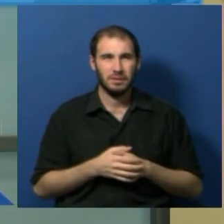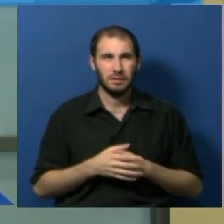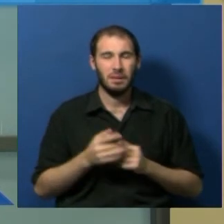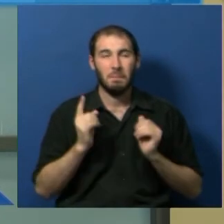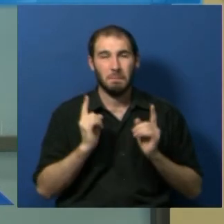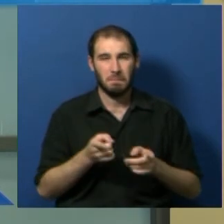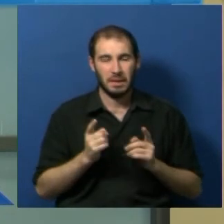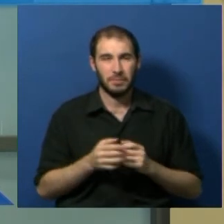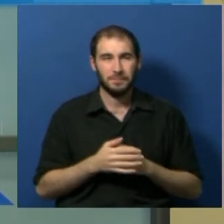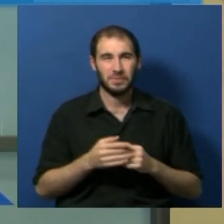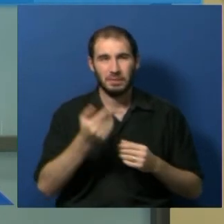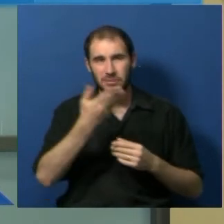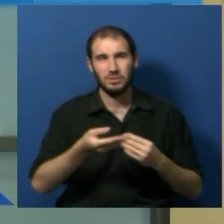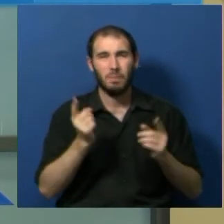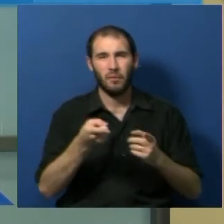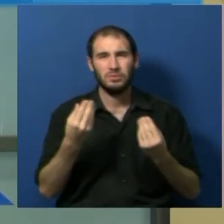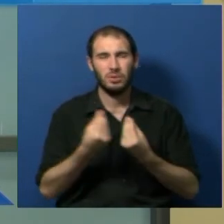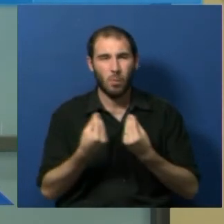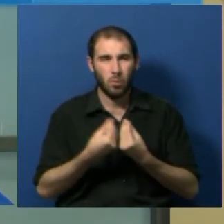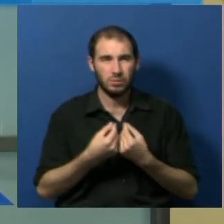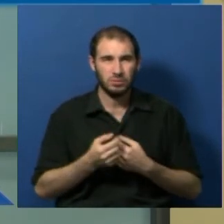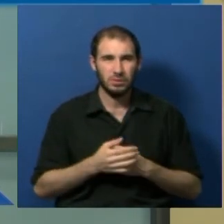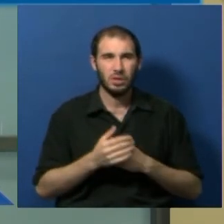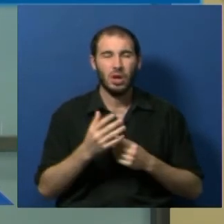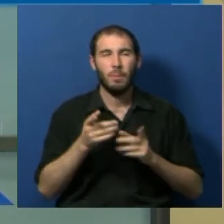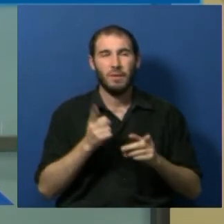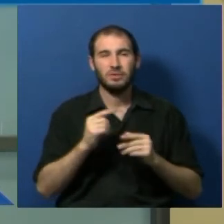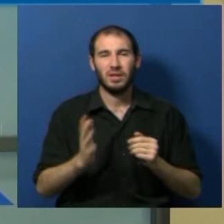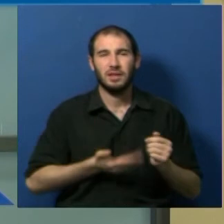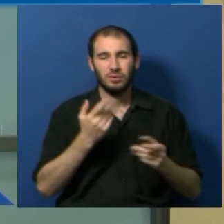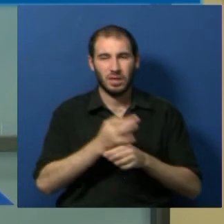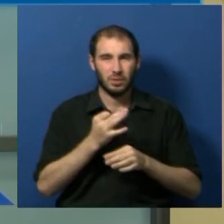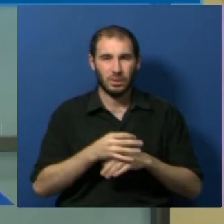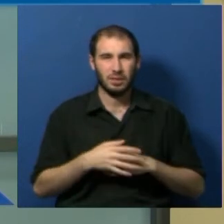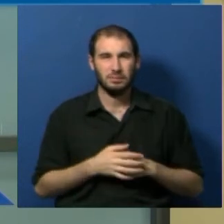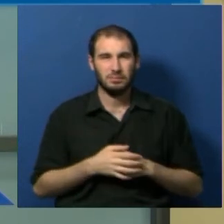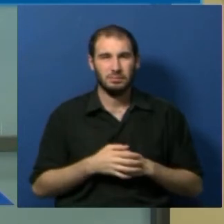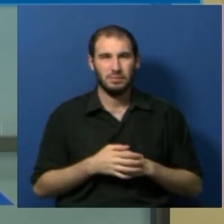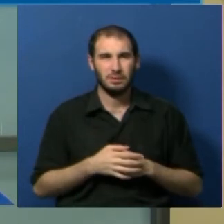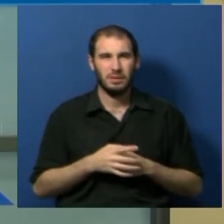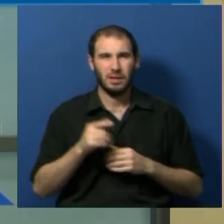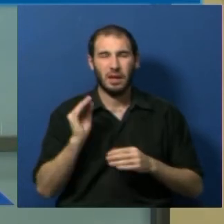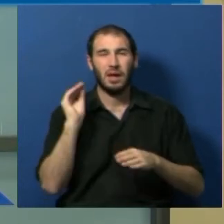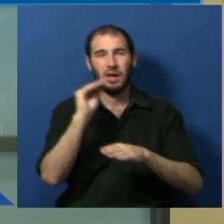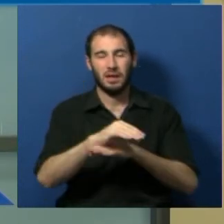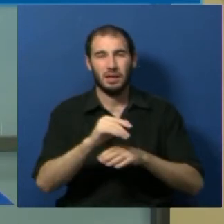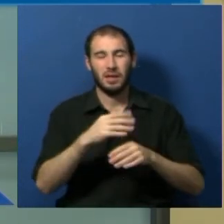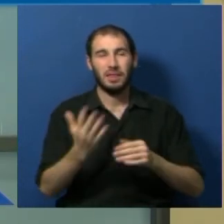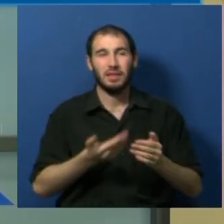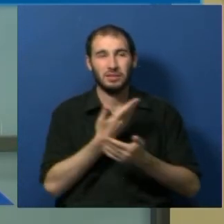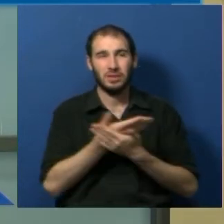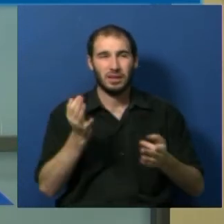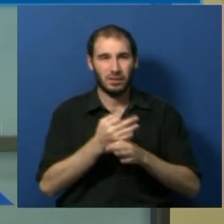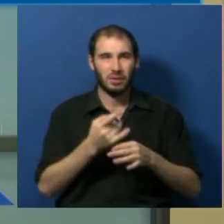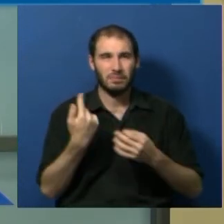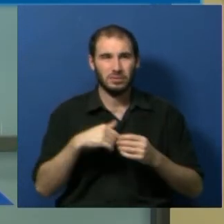haciendo decenas de profesores y de docentes, de directivos de escuelas, va a estar de todas maneras vía Dirección General de Escuelas, pero